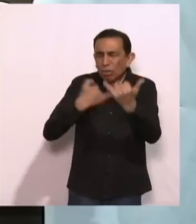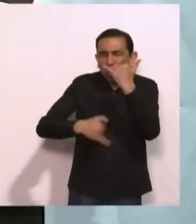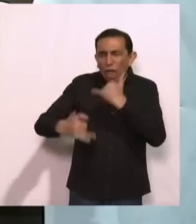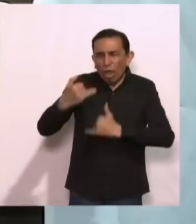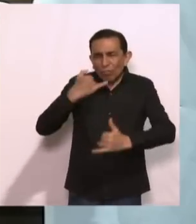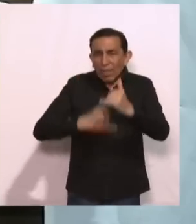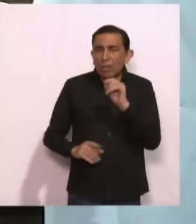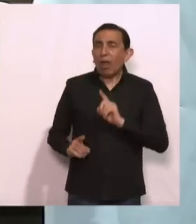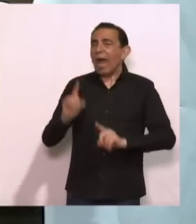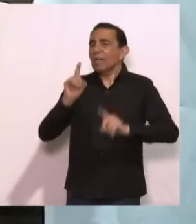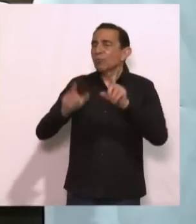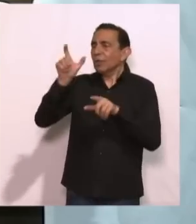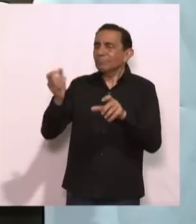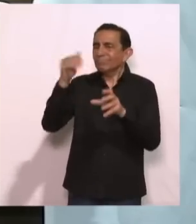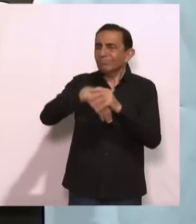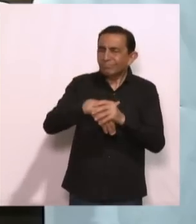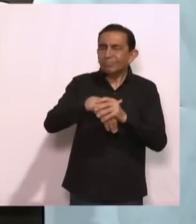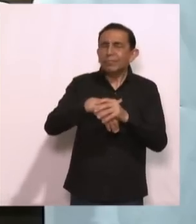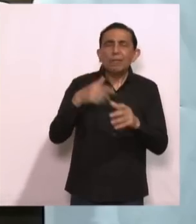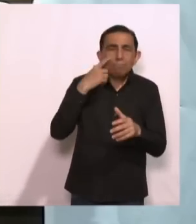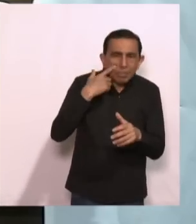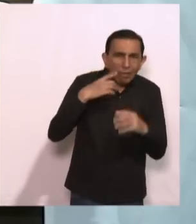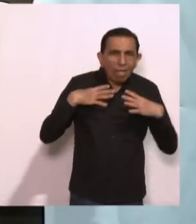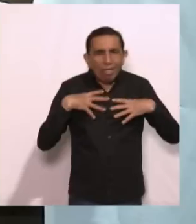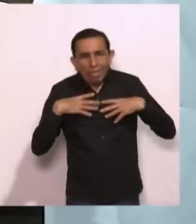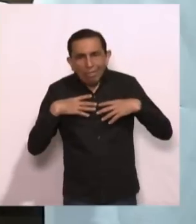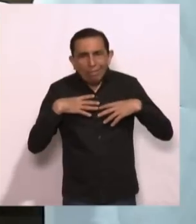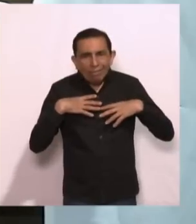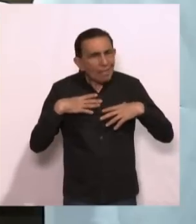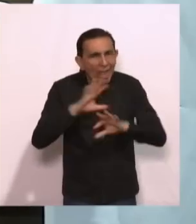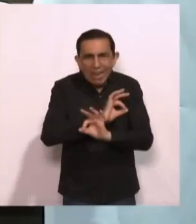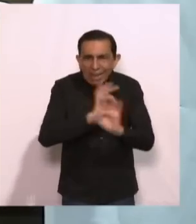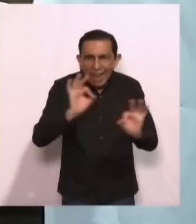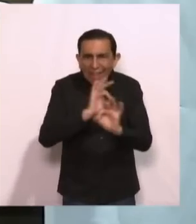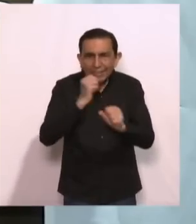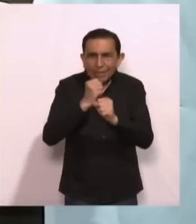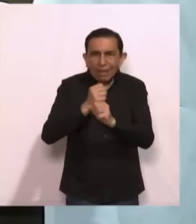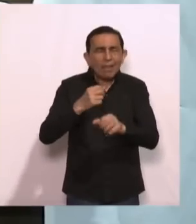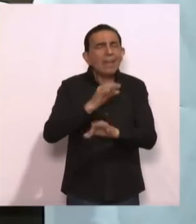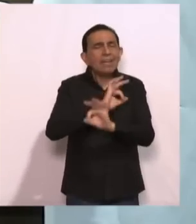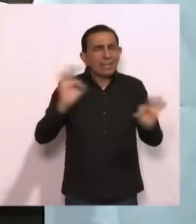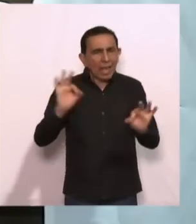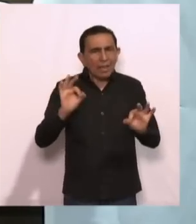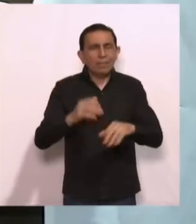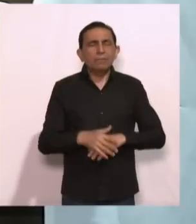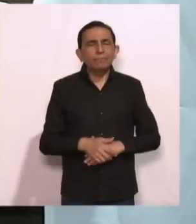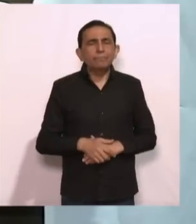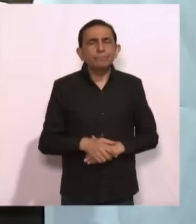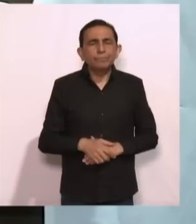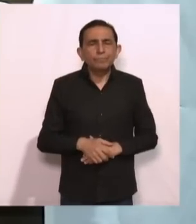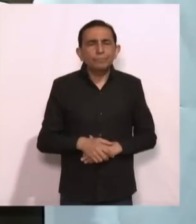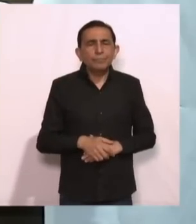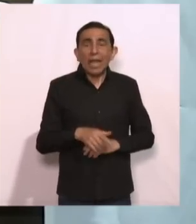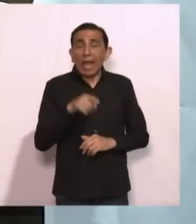entre algunos de ustedes viven ociosamente, no haciendo nada, entrometiéndose en todo.